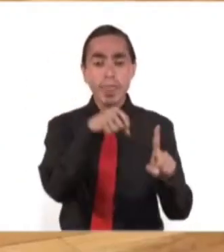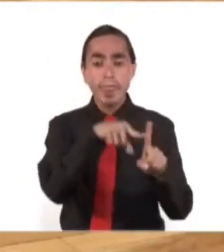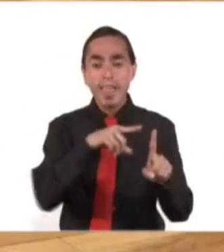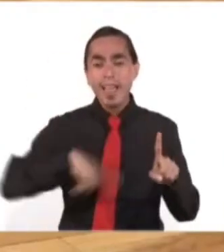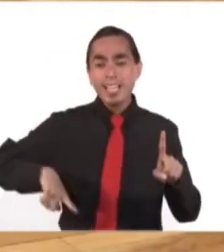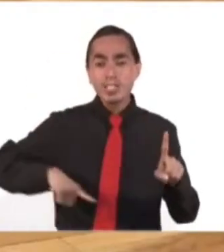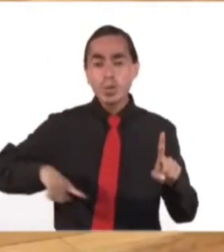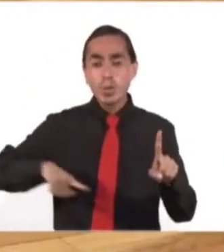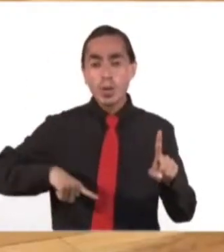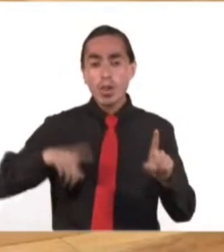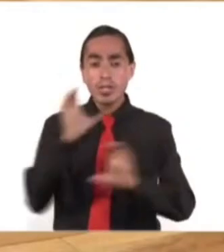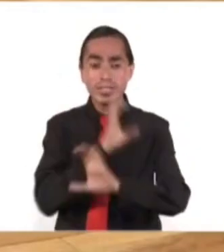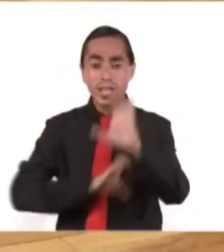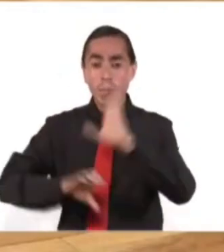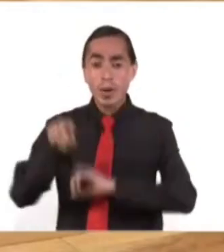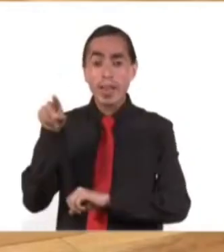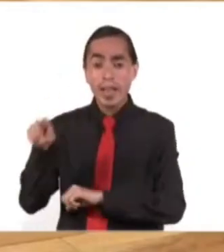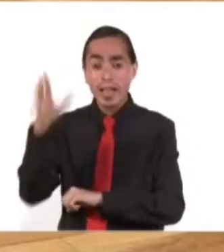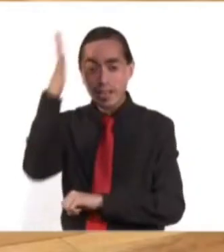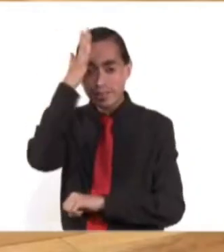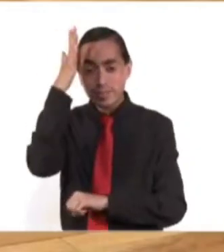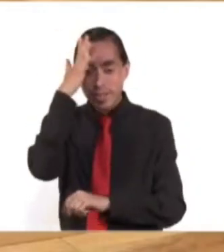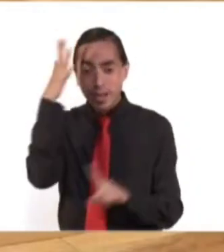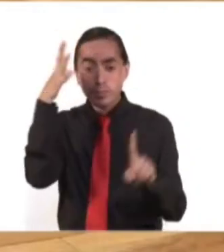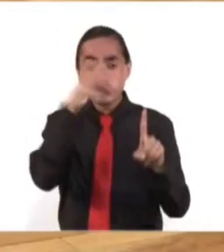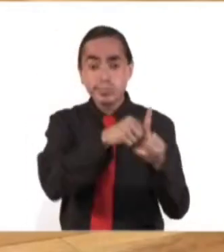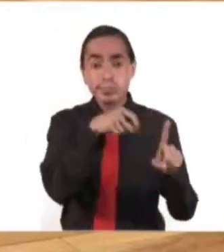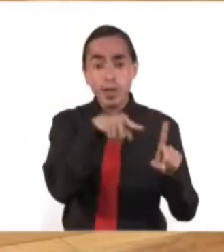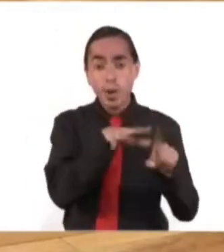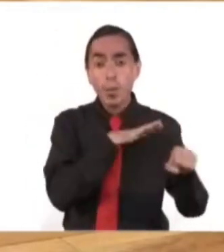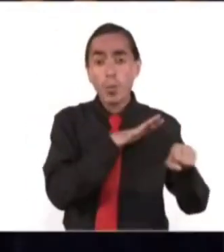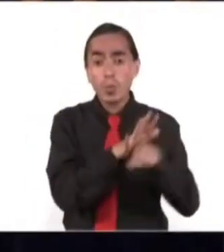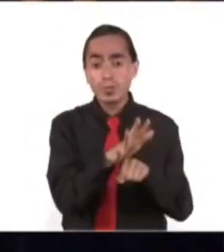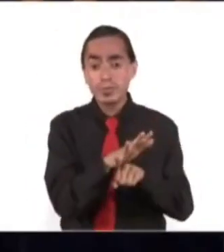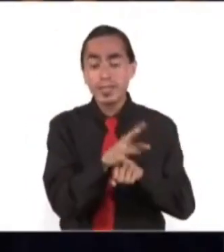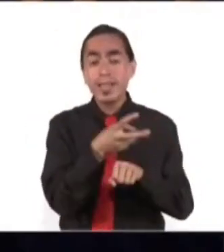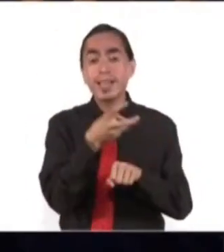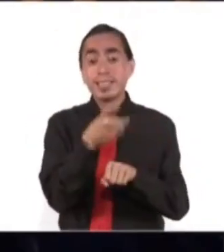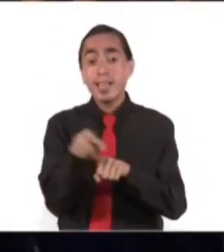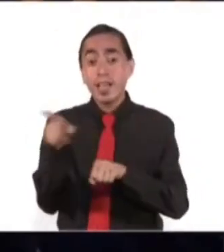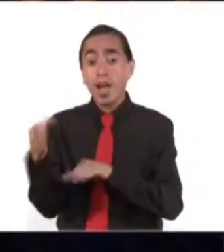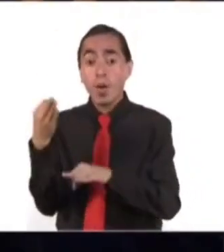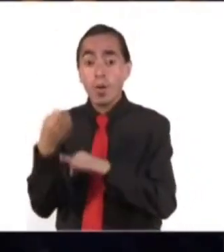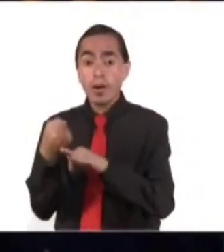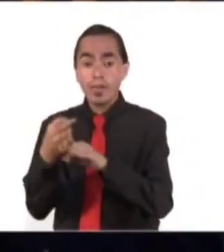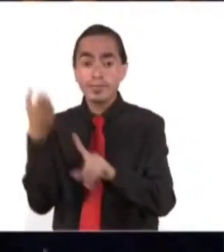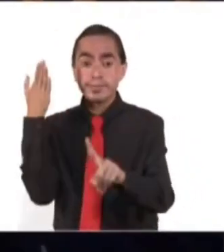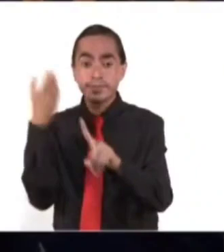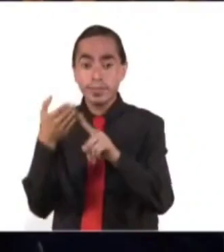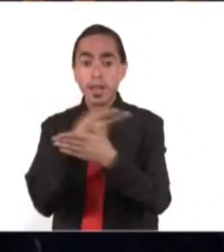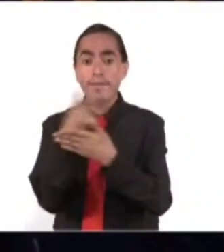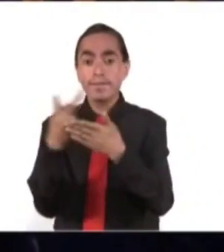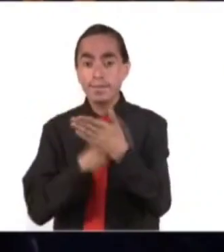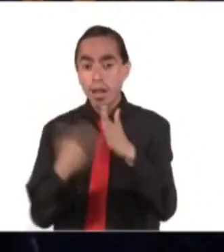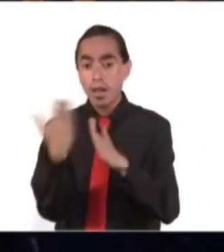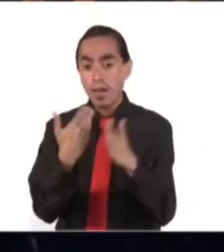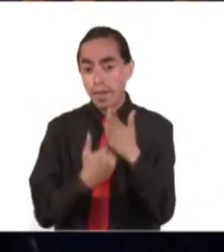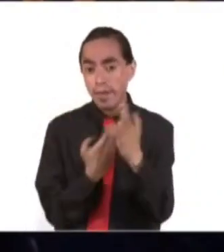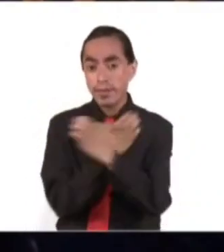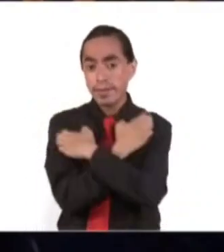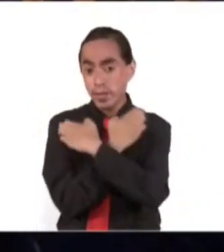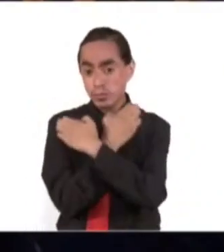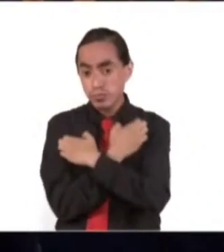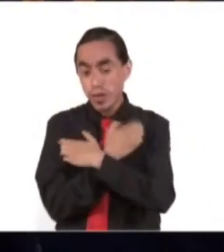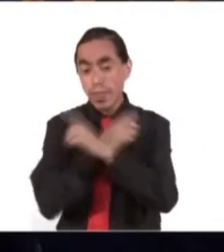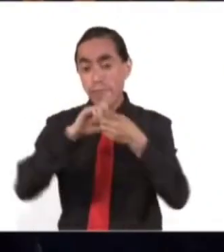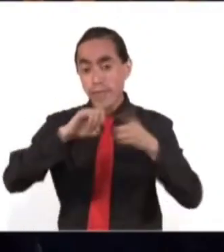del gobierno de Claudia en este evento, que tiene ese objetivo de revisar ese modelo académico, ese modelo